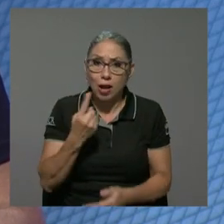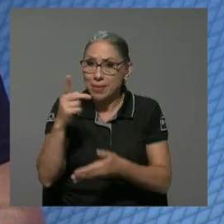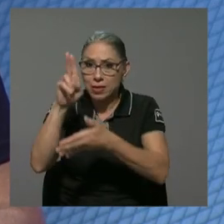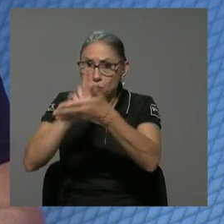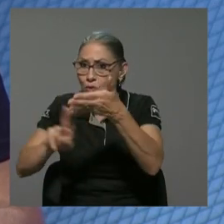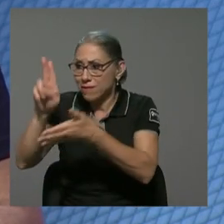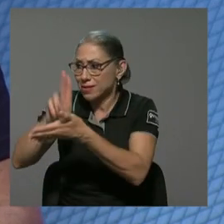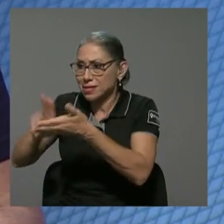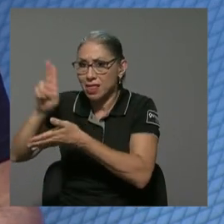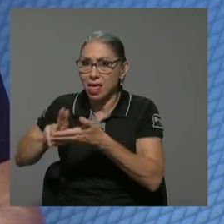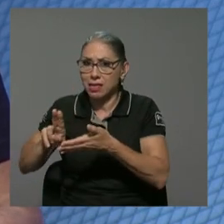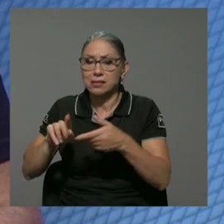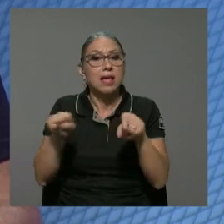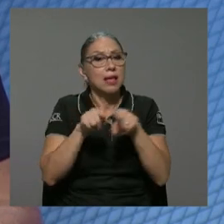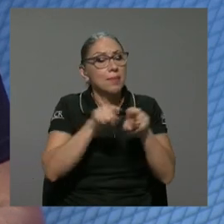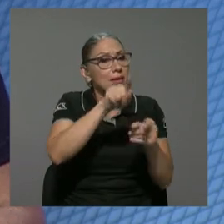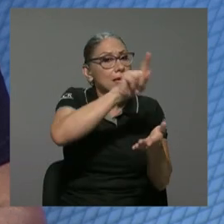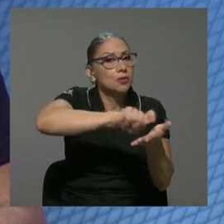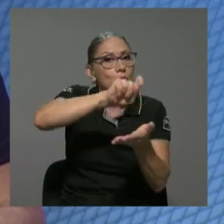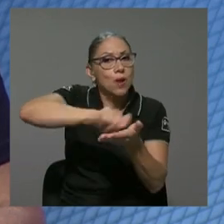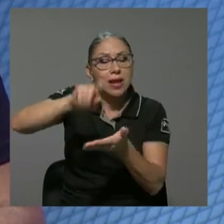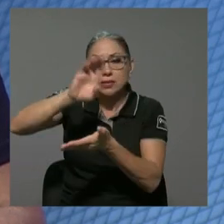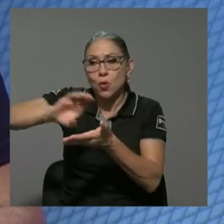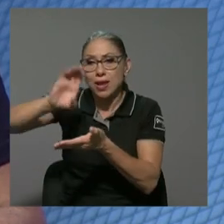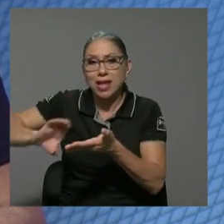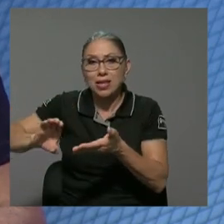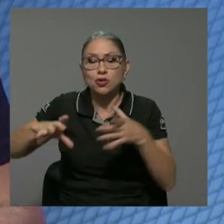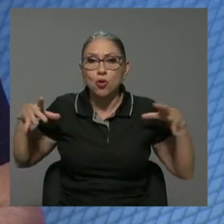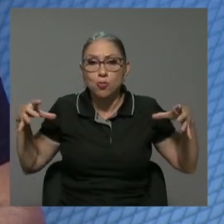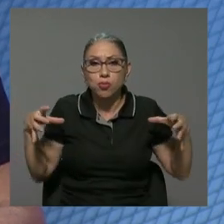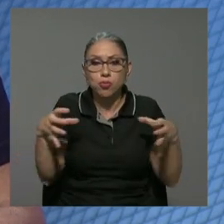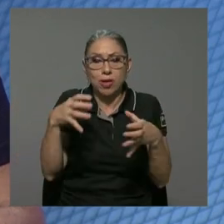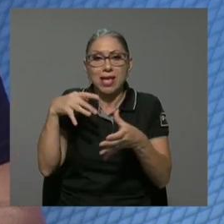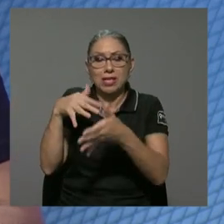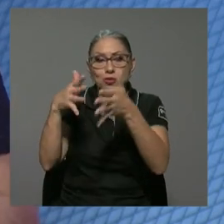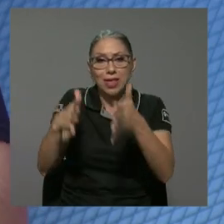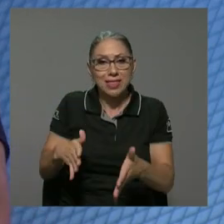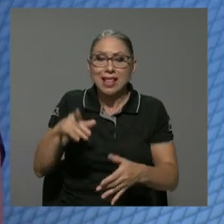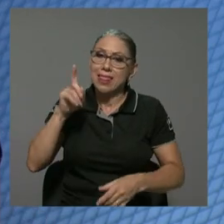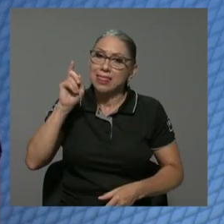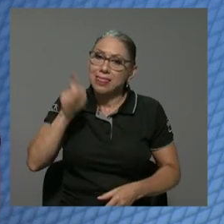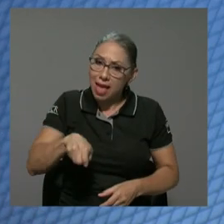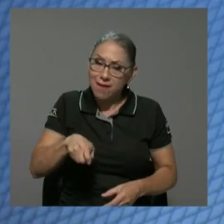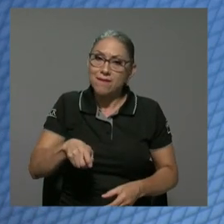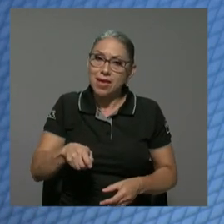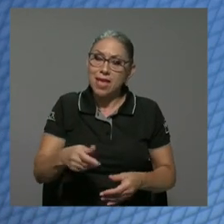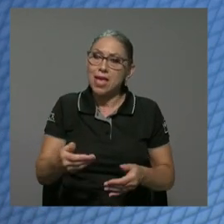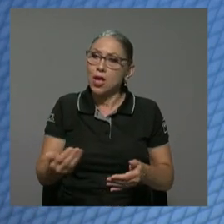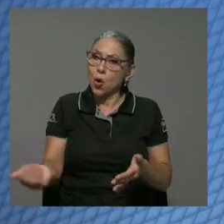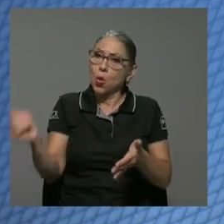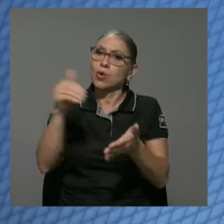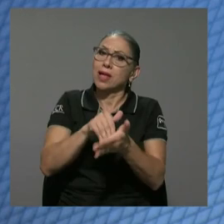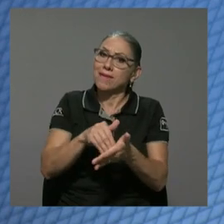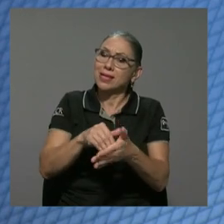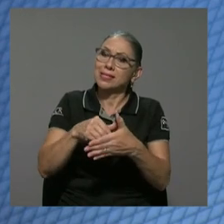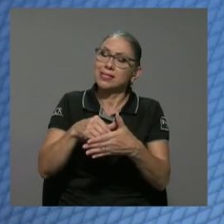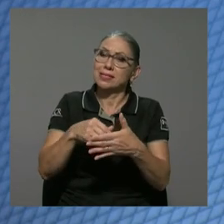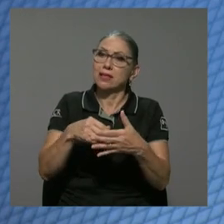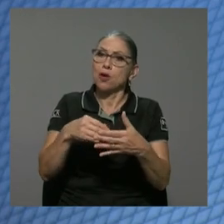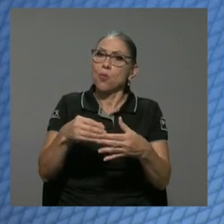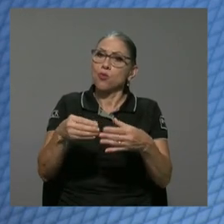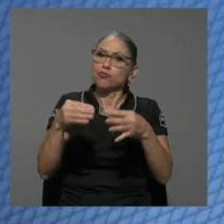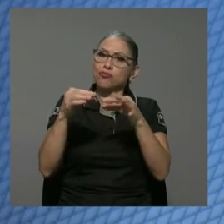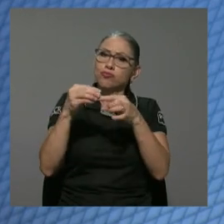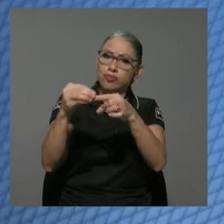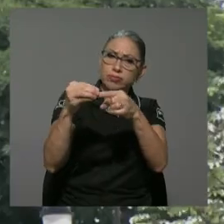Totalmente. Y pues es algo que creo que el movimiento estudiantil debe de ir en volver a ser ese actor de presión que lleve esos